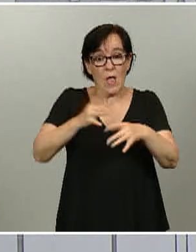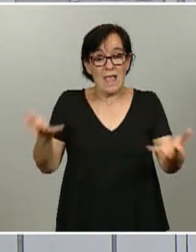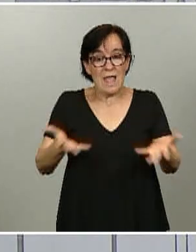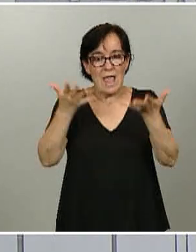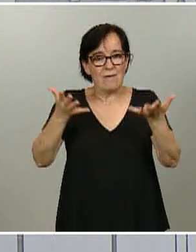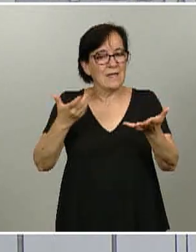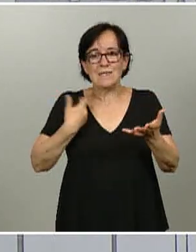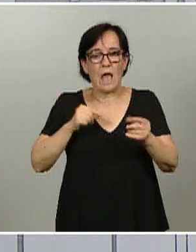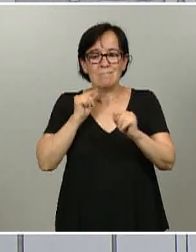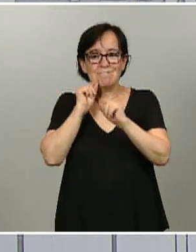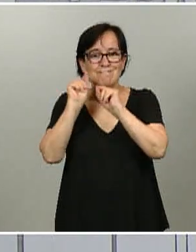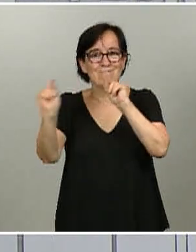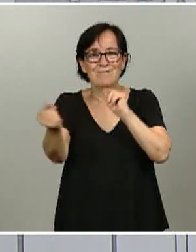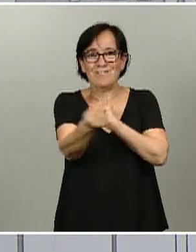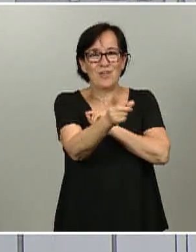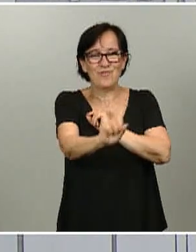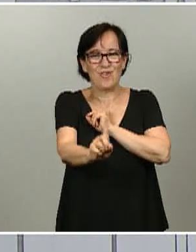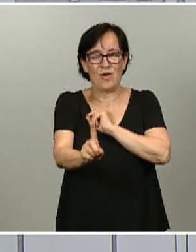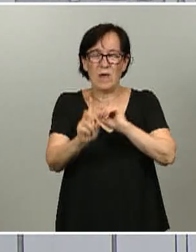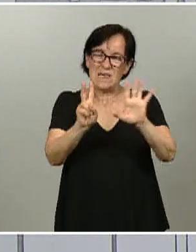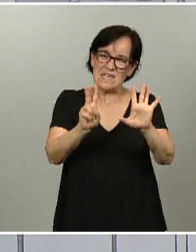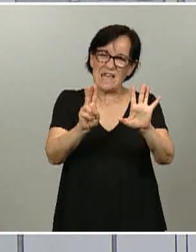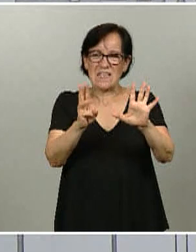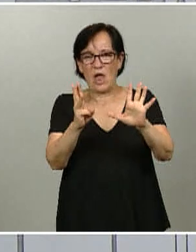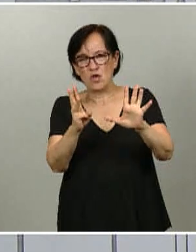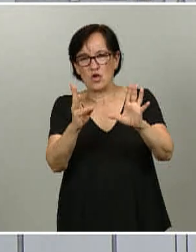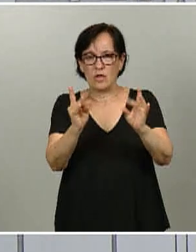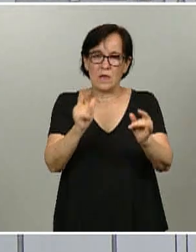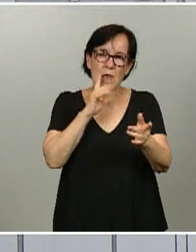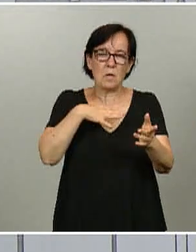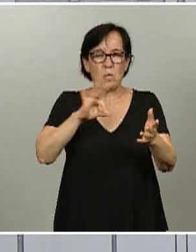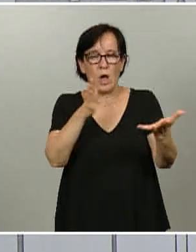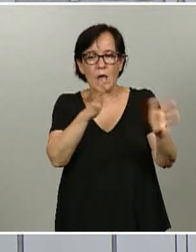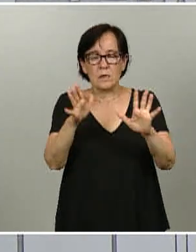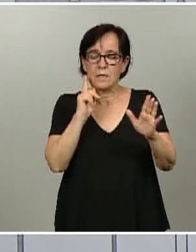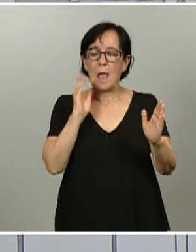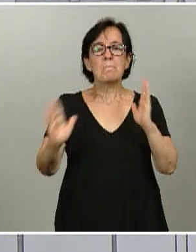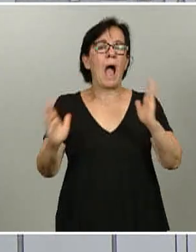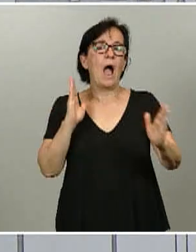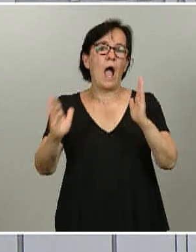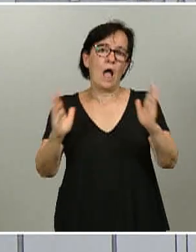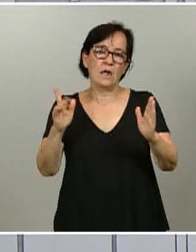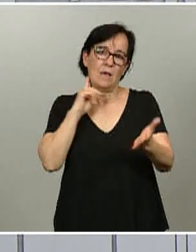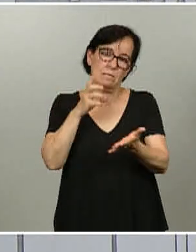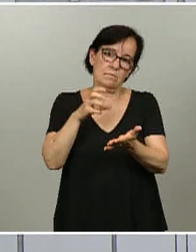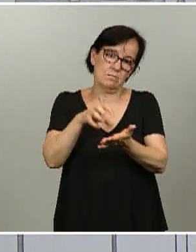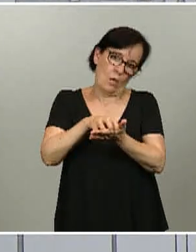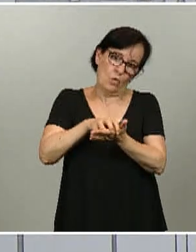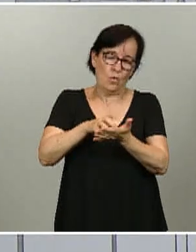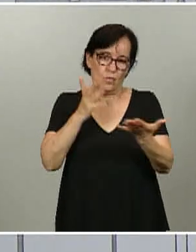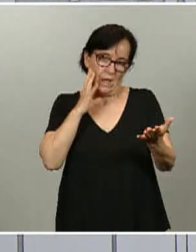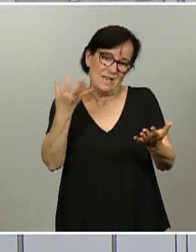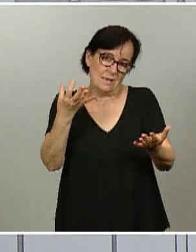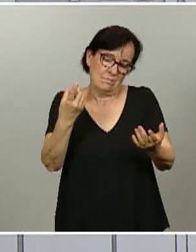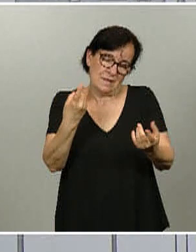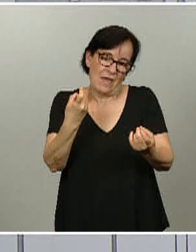enfermedad. 7º, 8º, estas cosas siempre hay que tomarlas con los márgenes de incertidumbre a su alrededor necesarios. Pero sí que es verdad que hay